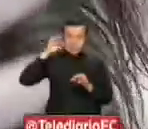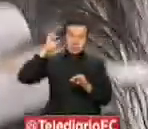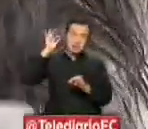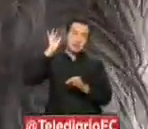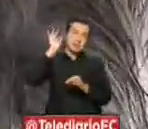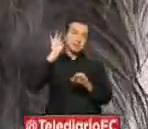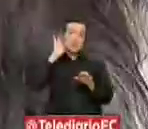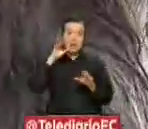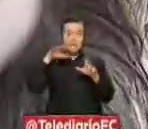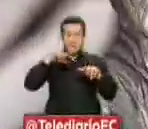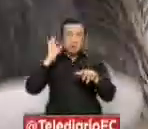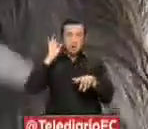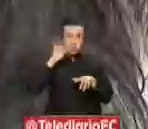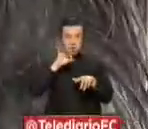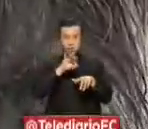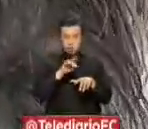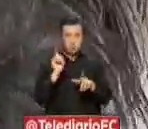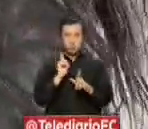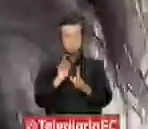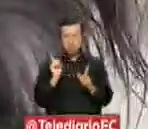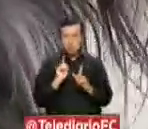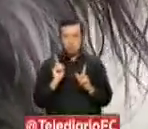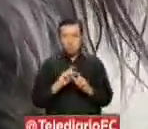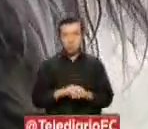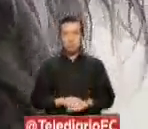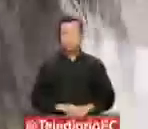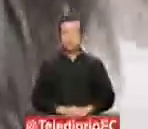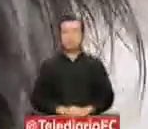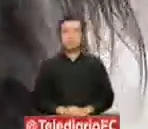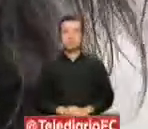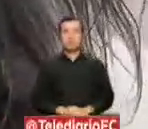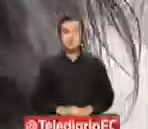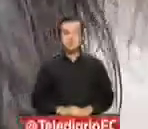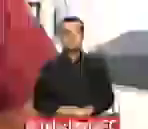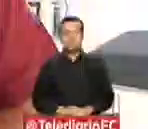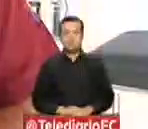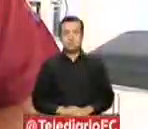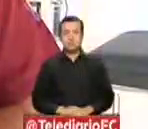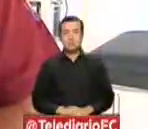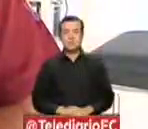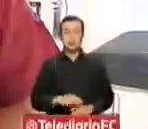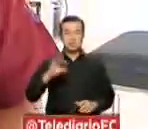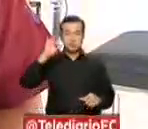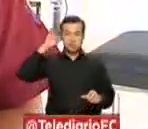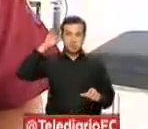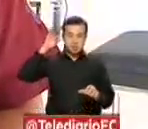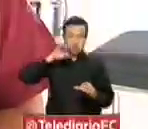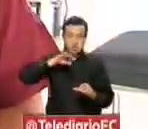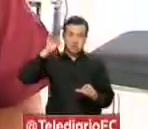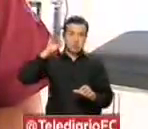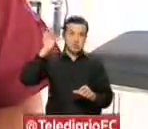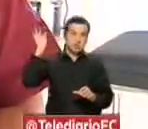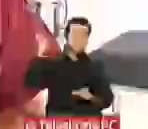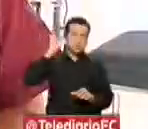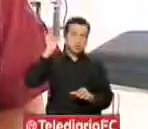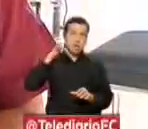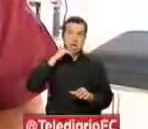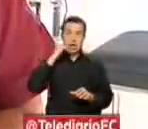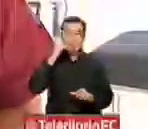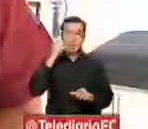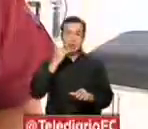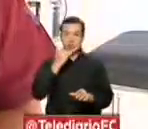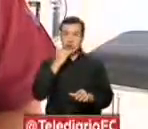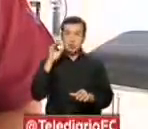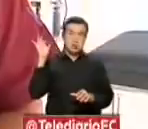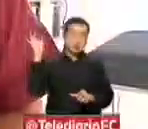timpánica del perro no es tan profunda como el de la de las personas, está cerca. Entonces, al momento de meter un cotonete o